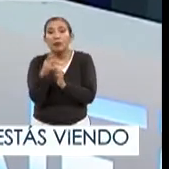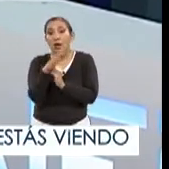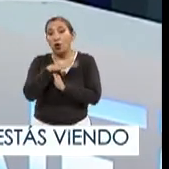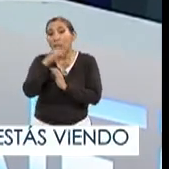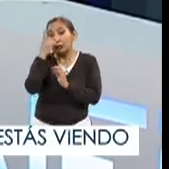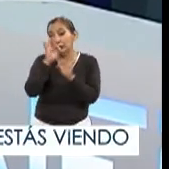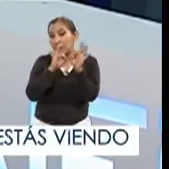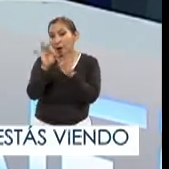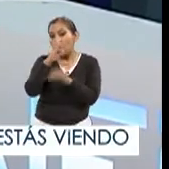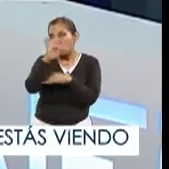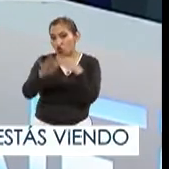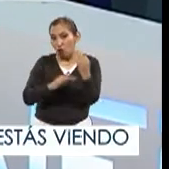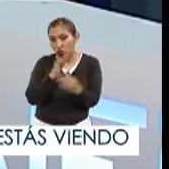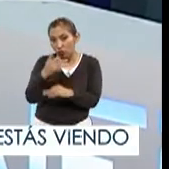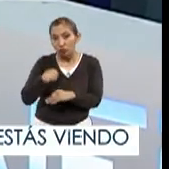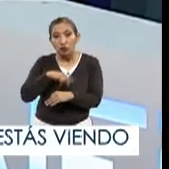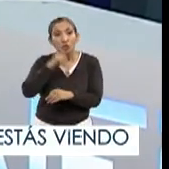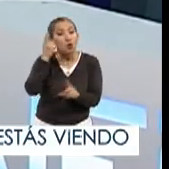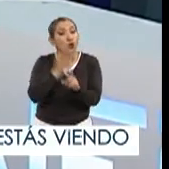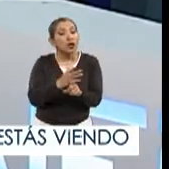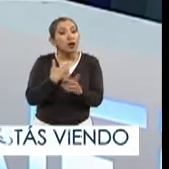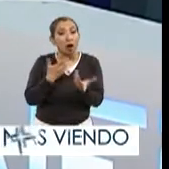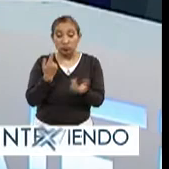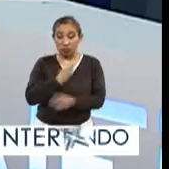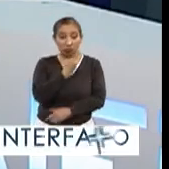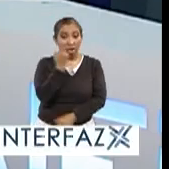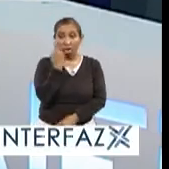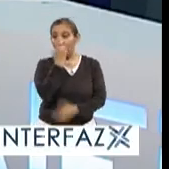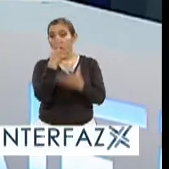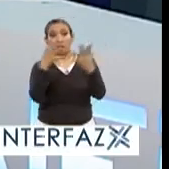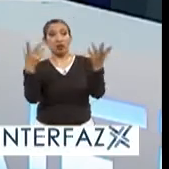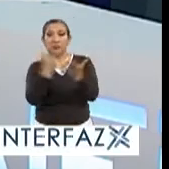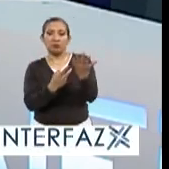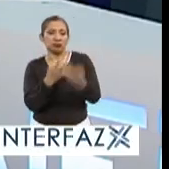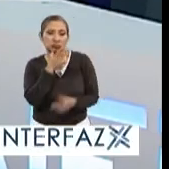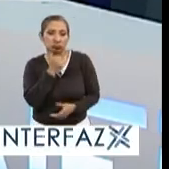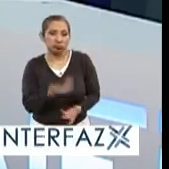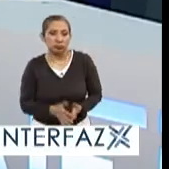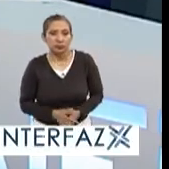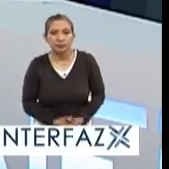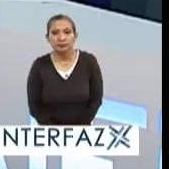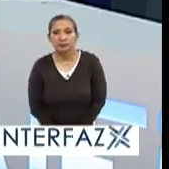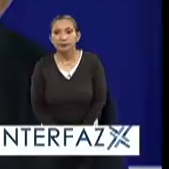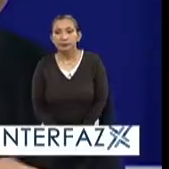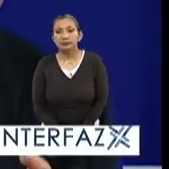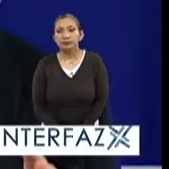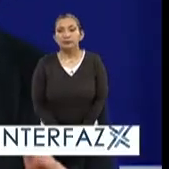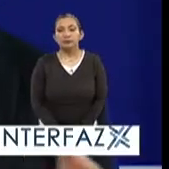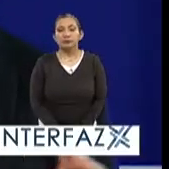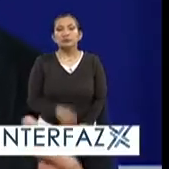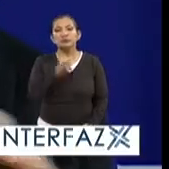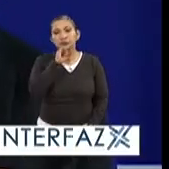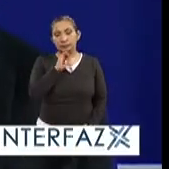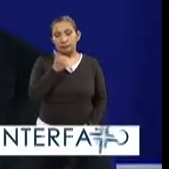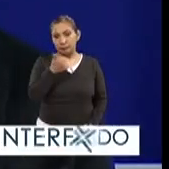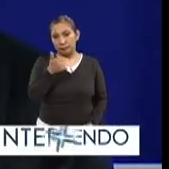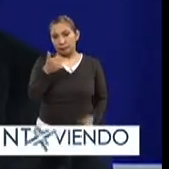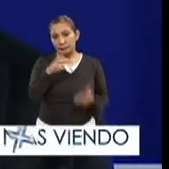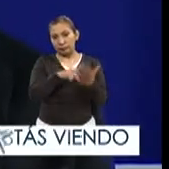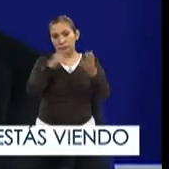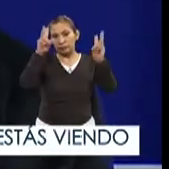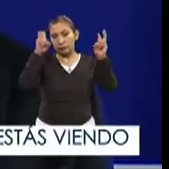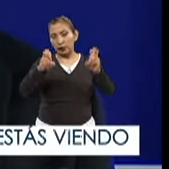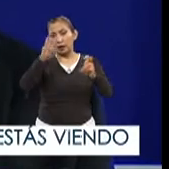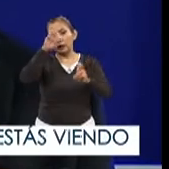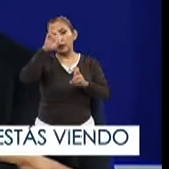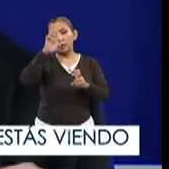insisto, es un trabajo de todos. Nosotros solos no podríamos con este gran programa. Claro, y para ello también creo que tiene un proyecto que se llama Red